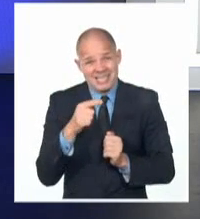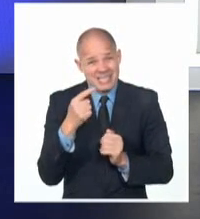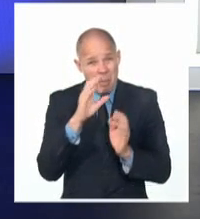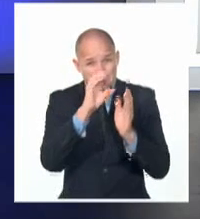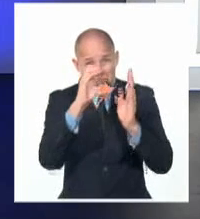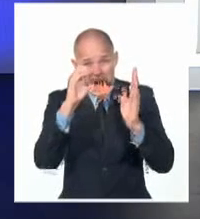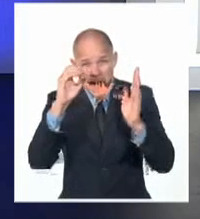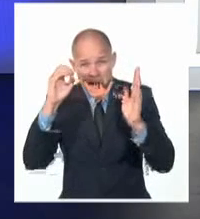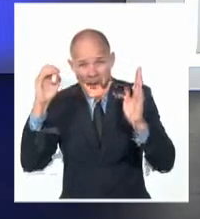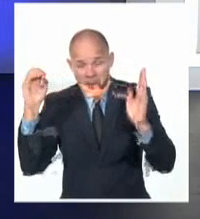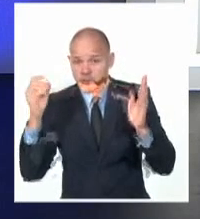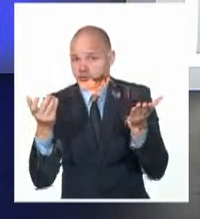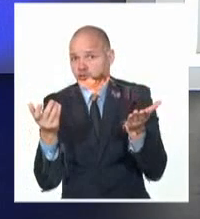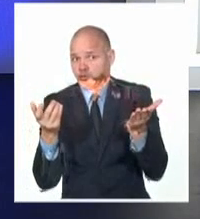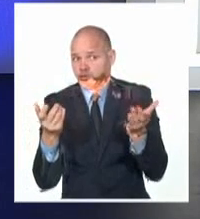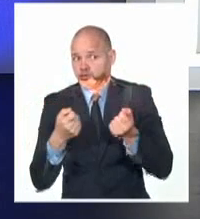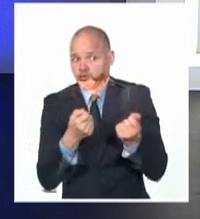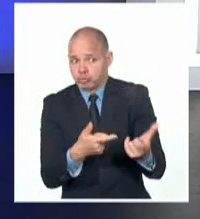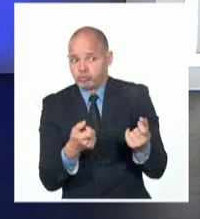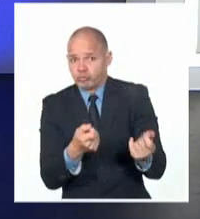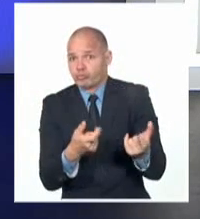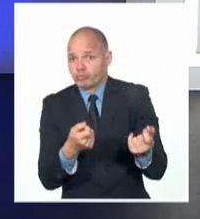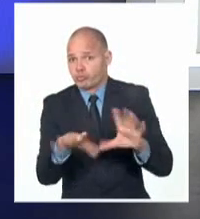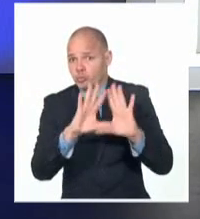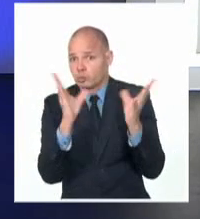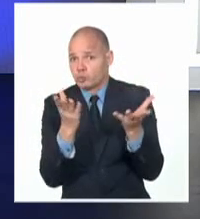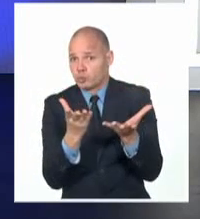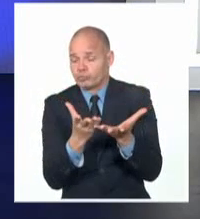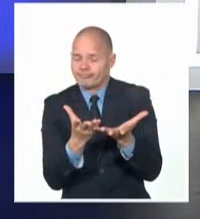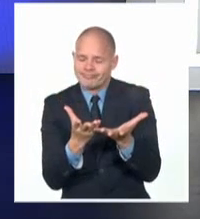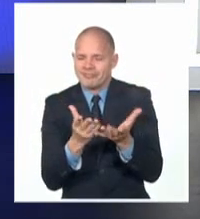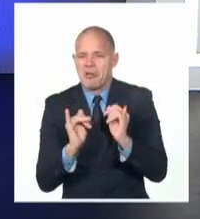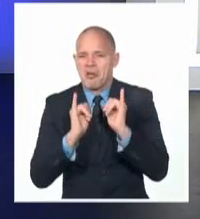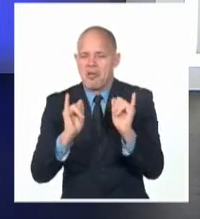demócrata. De esta manera, Giselle, ponemos punto final a nuestro recorrido más allá de las fronteras de Cuba.